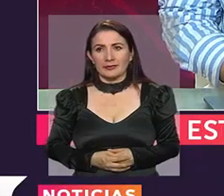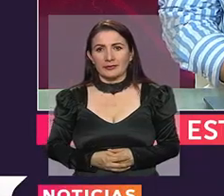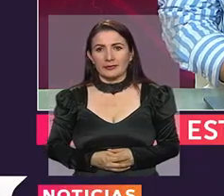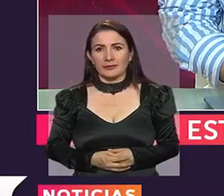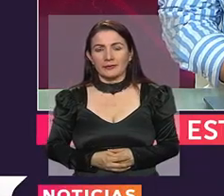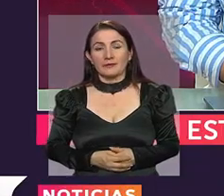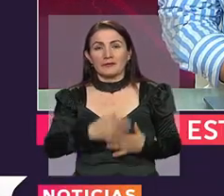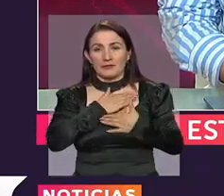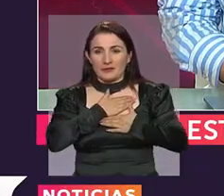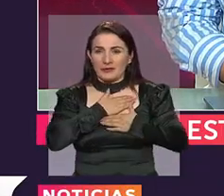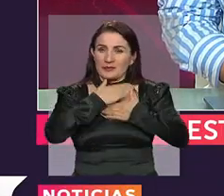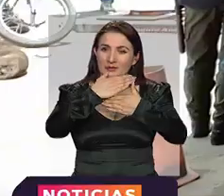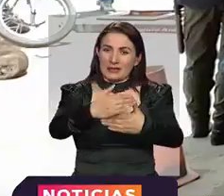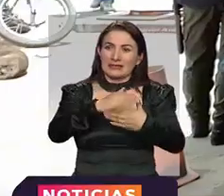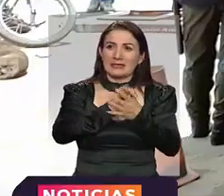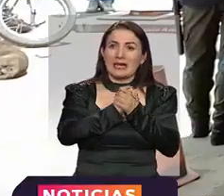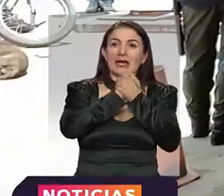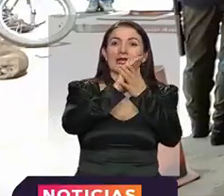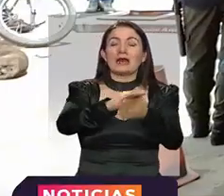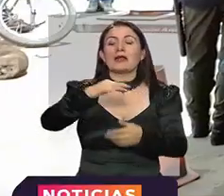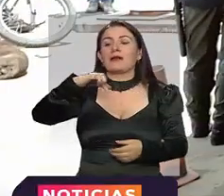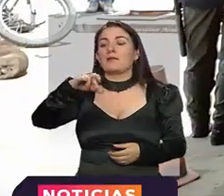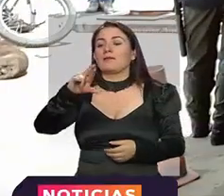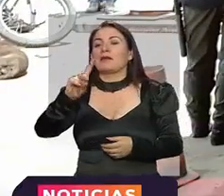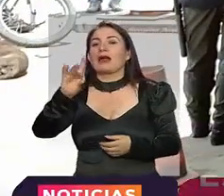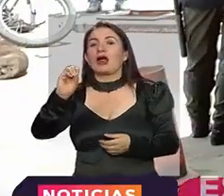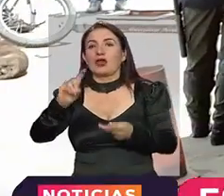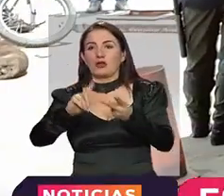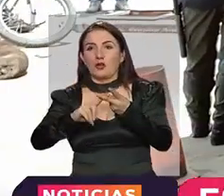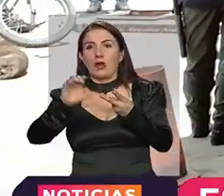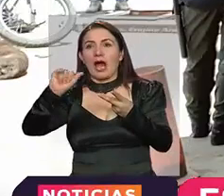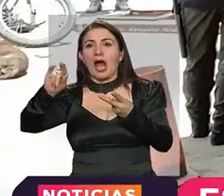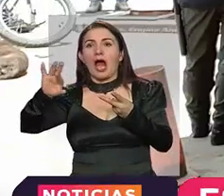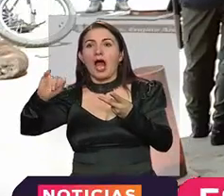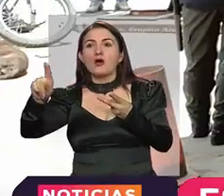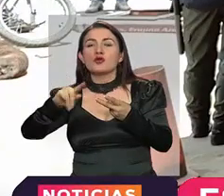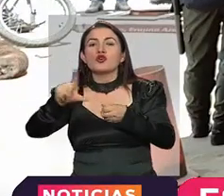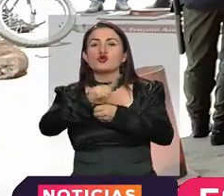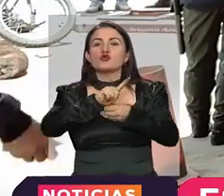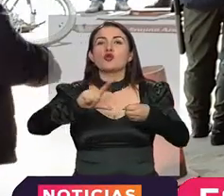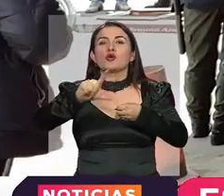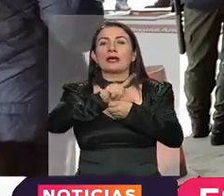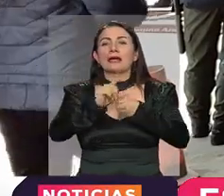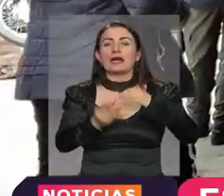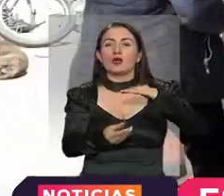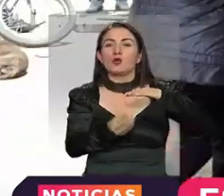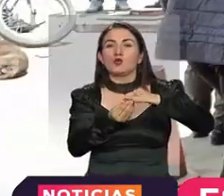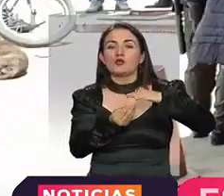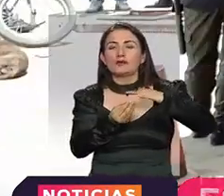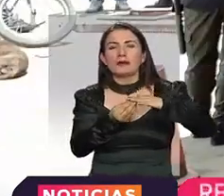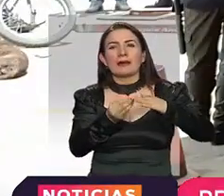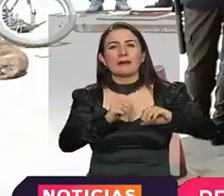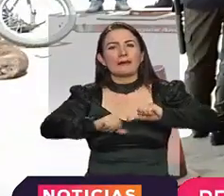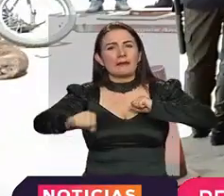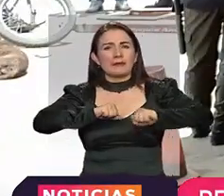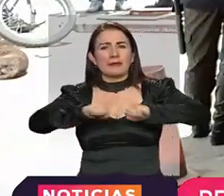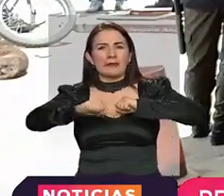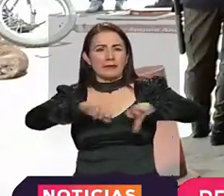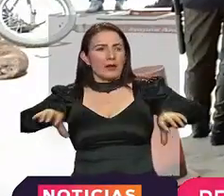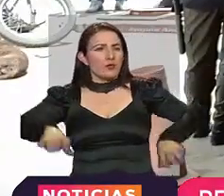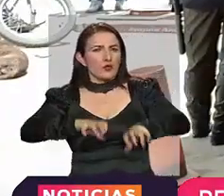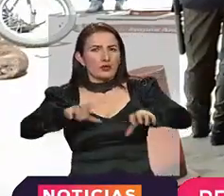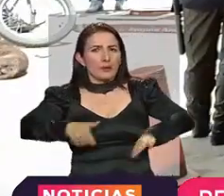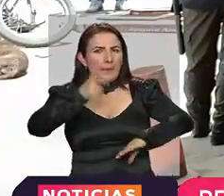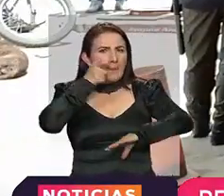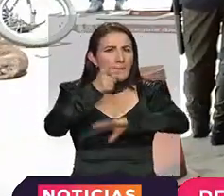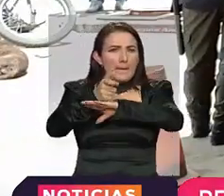Un gusto saludarlos. Prado, Veraniego y Aures han sido las zonas de la localidad donde las autoridades han desarrollado los